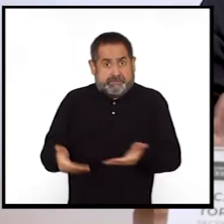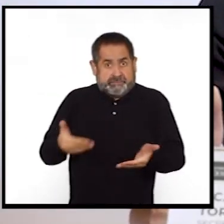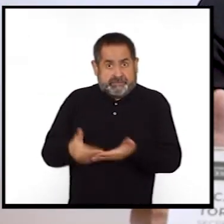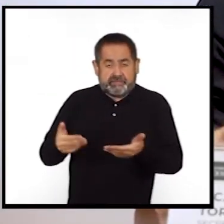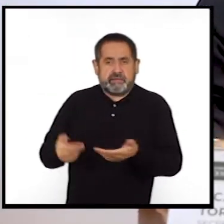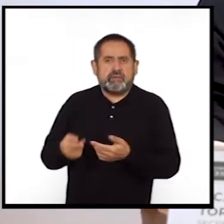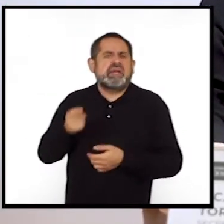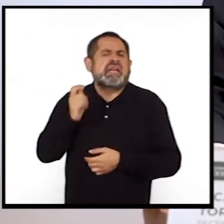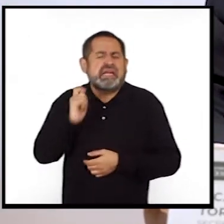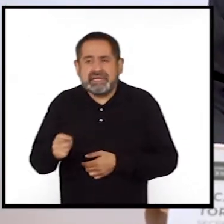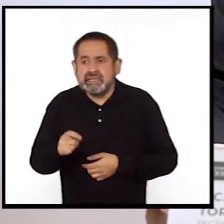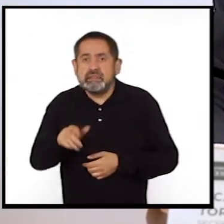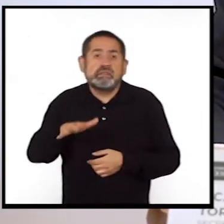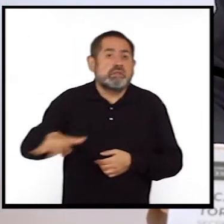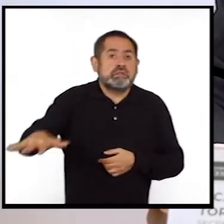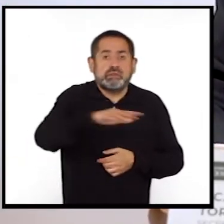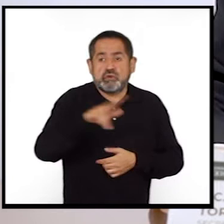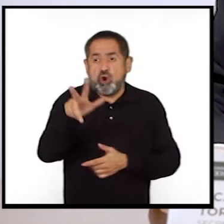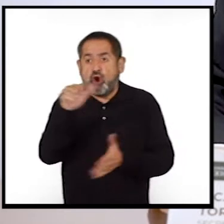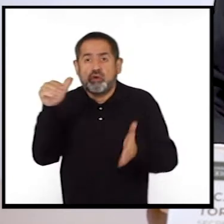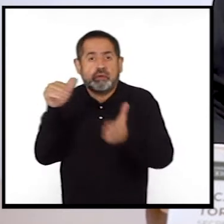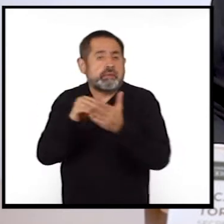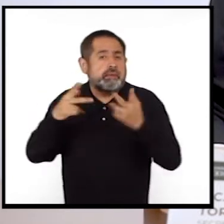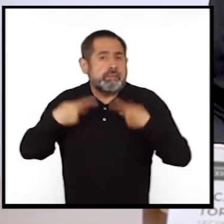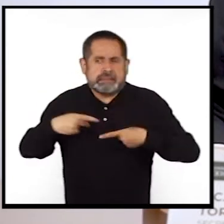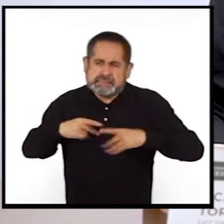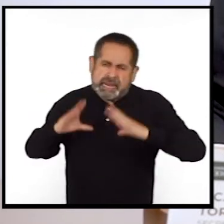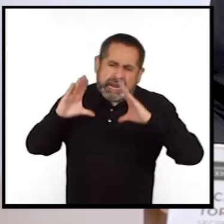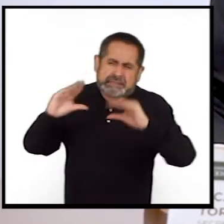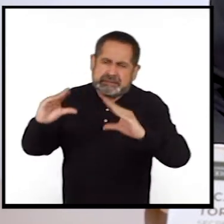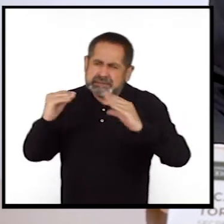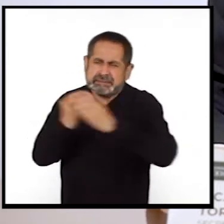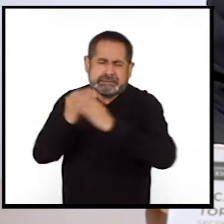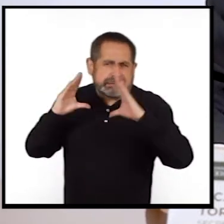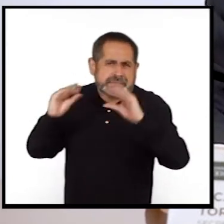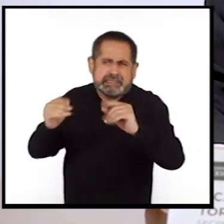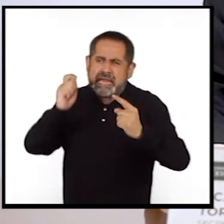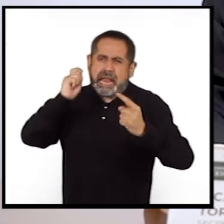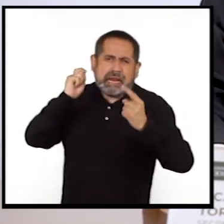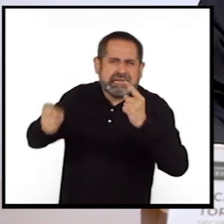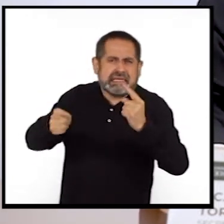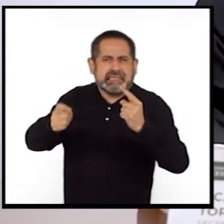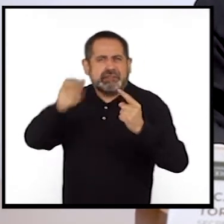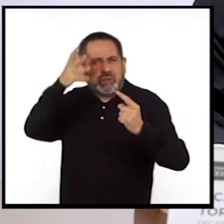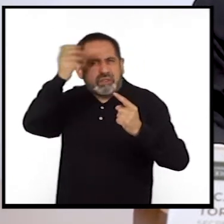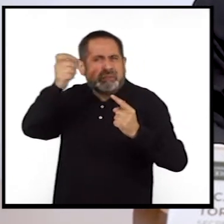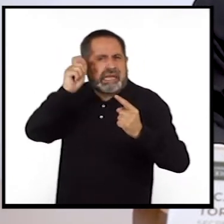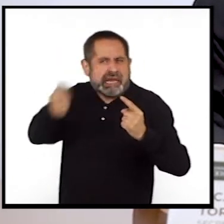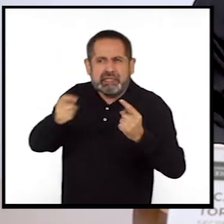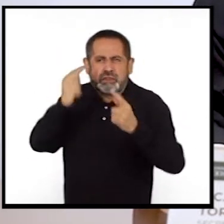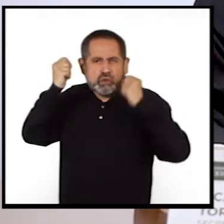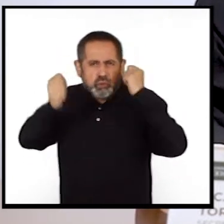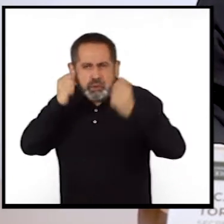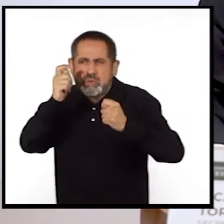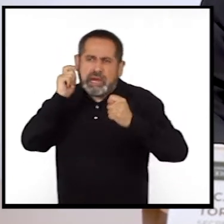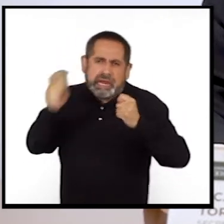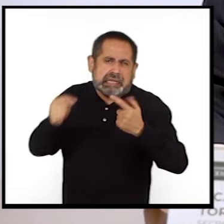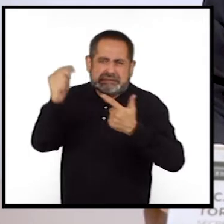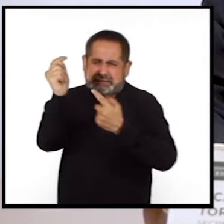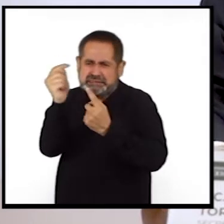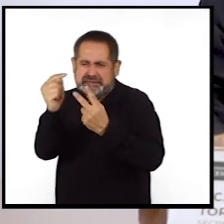En esta ocasión, capacitamos a más de 8 mil personas relacionadas con la actividad